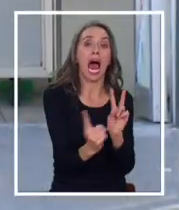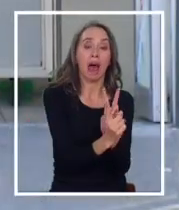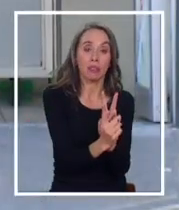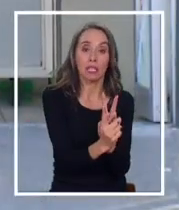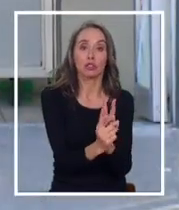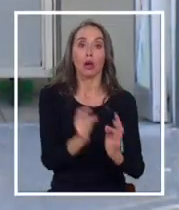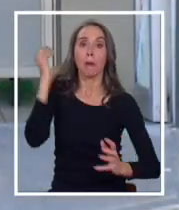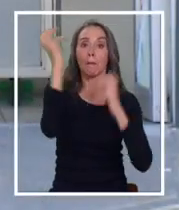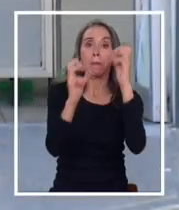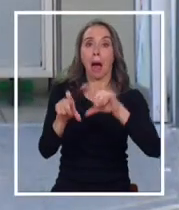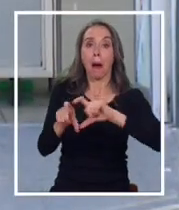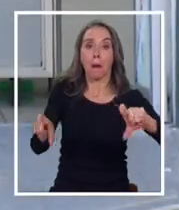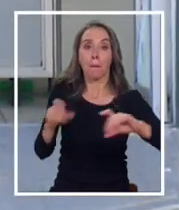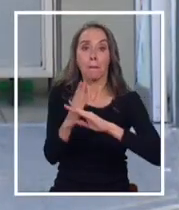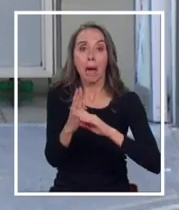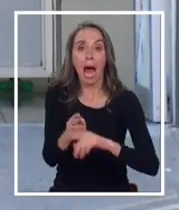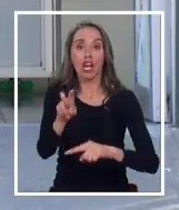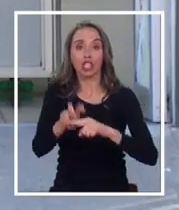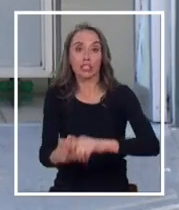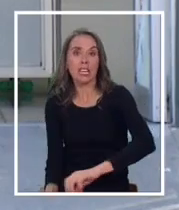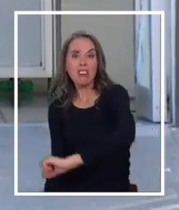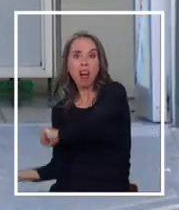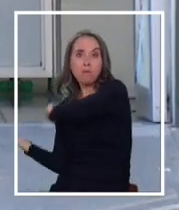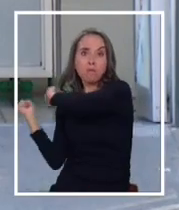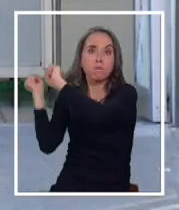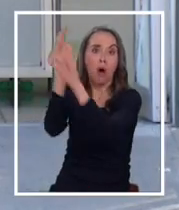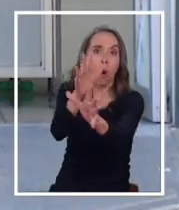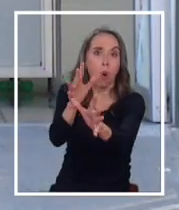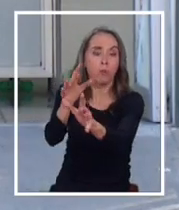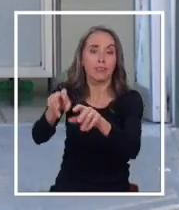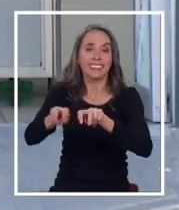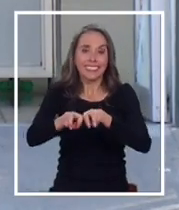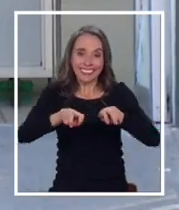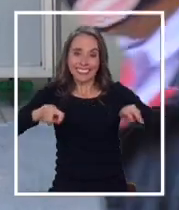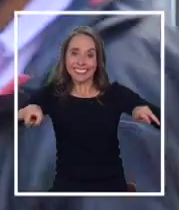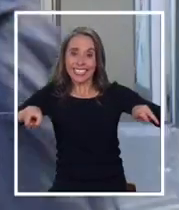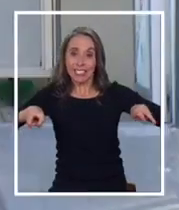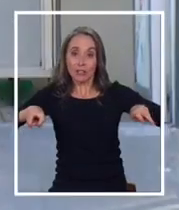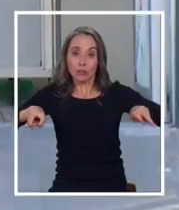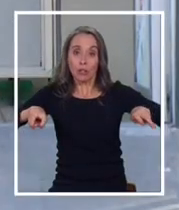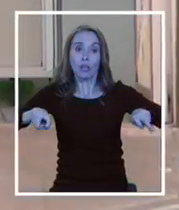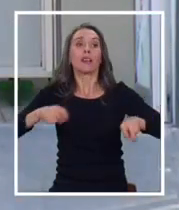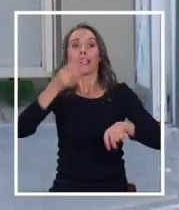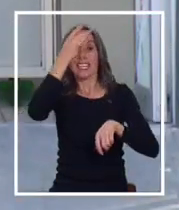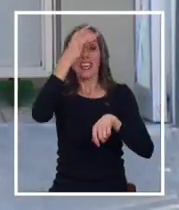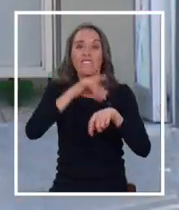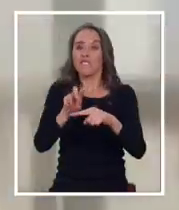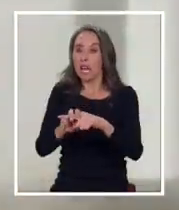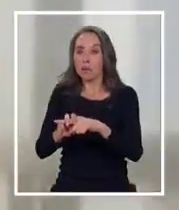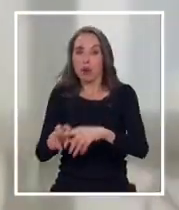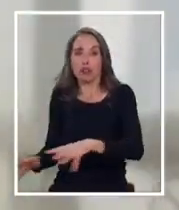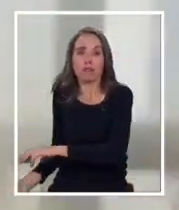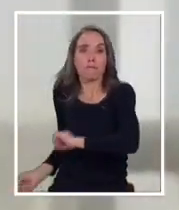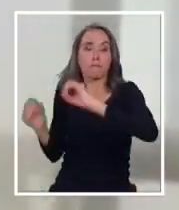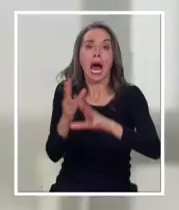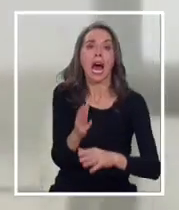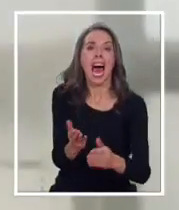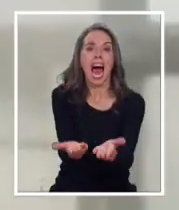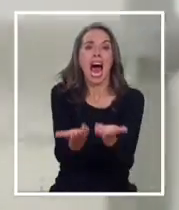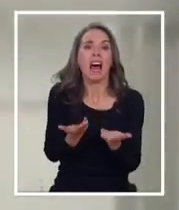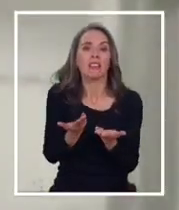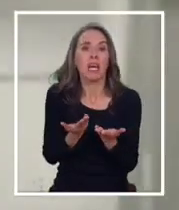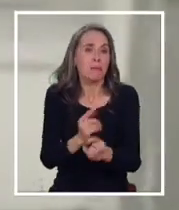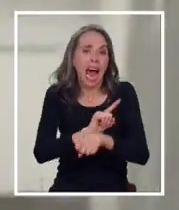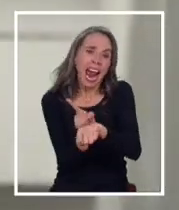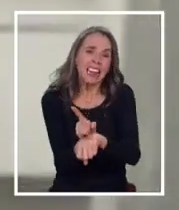con palo, fue con una silla que sacaron de las sillas que lo mismo pacientes estaban descansando. Querían atención